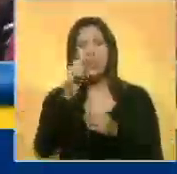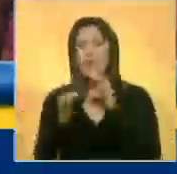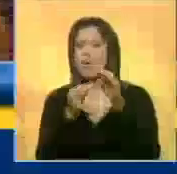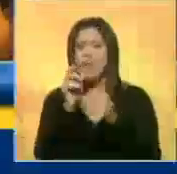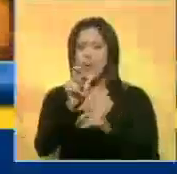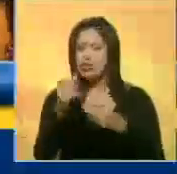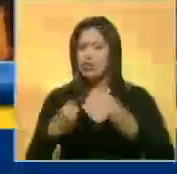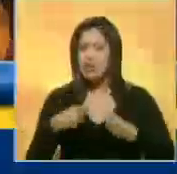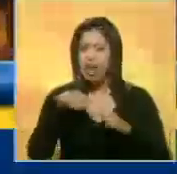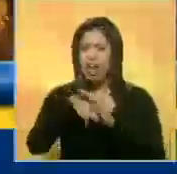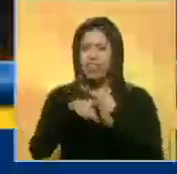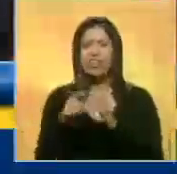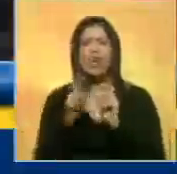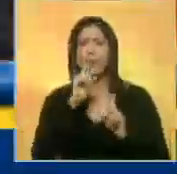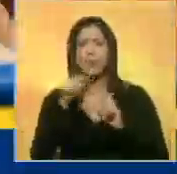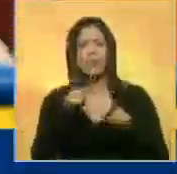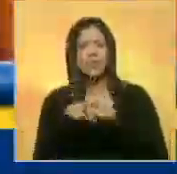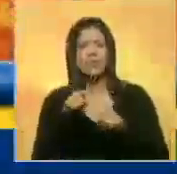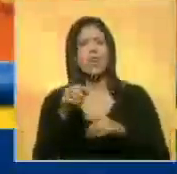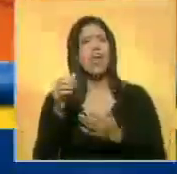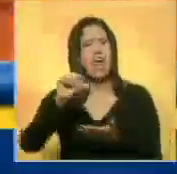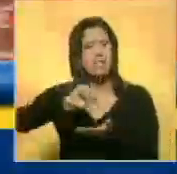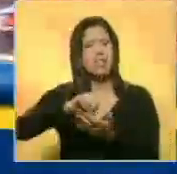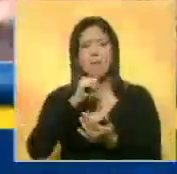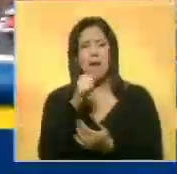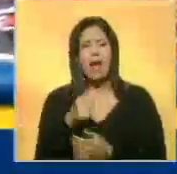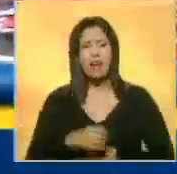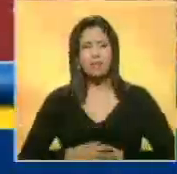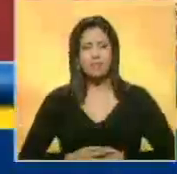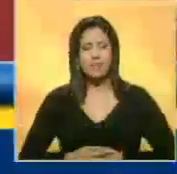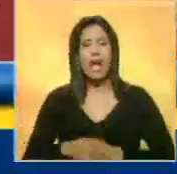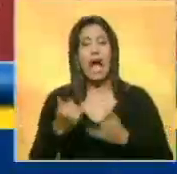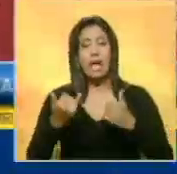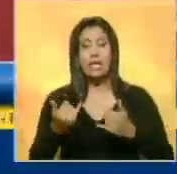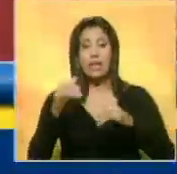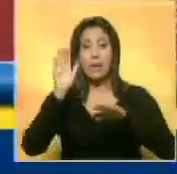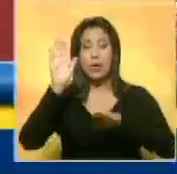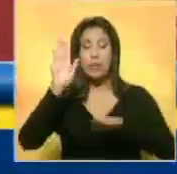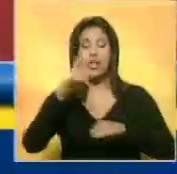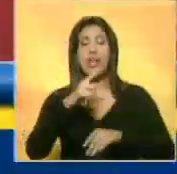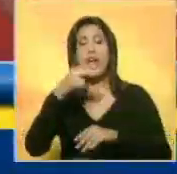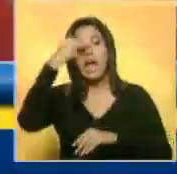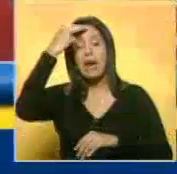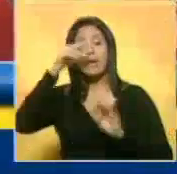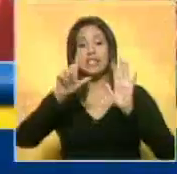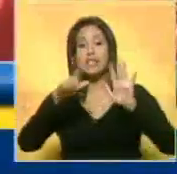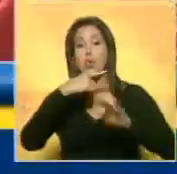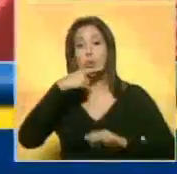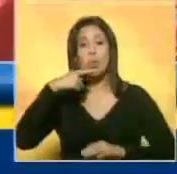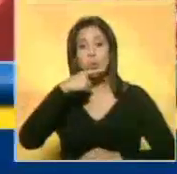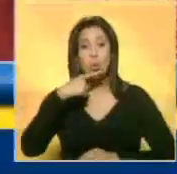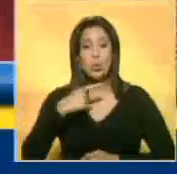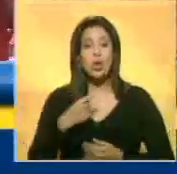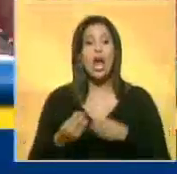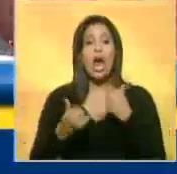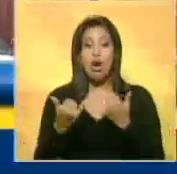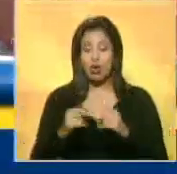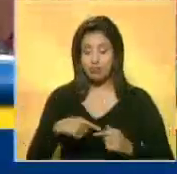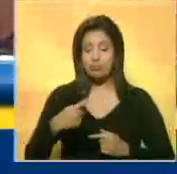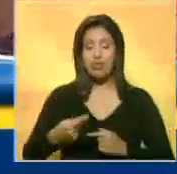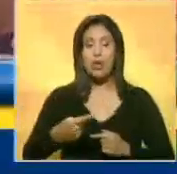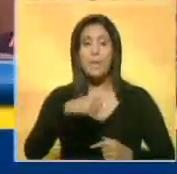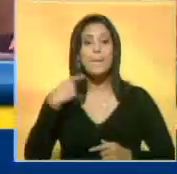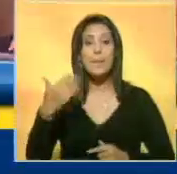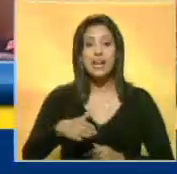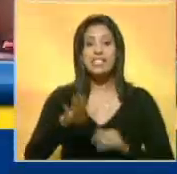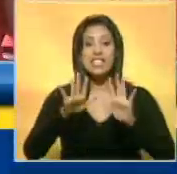con sus habitantes y cuestionó la gestión regional actual. Aquí prometió el perdedor del 7 de octubre y próximo